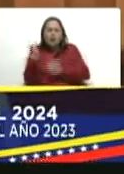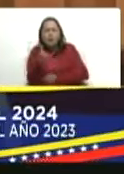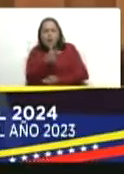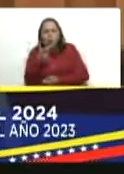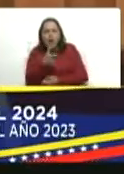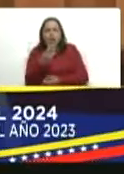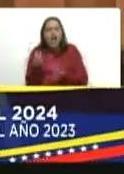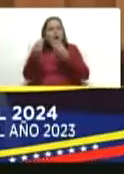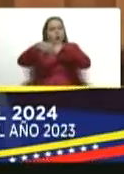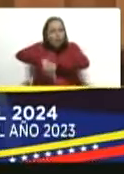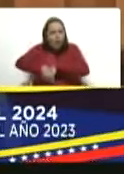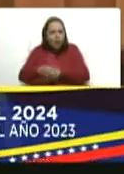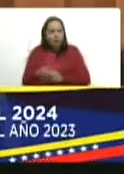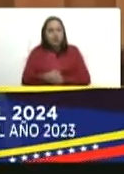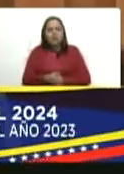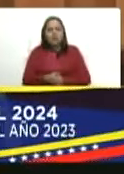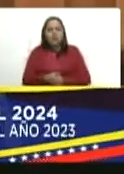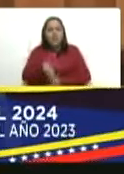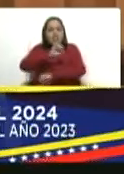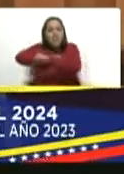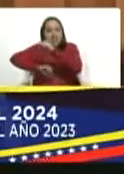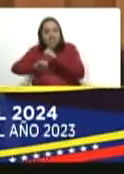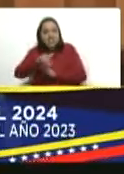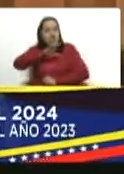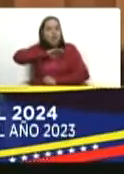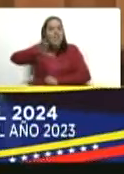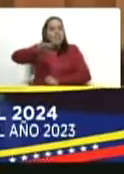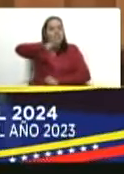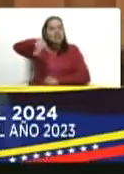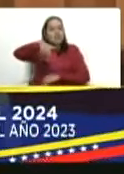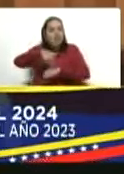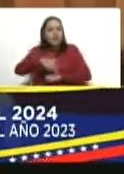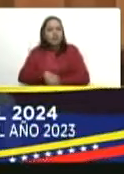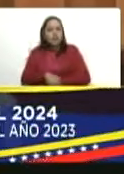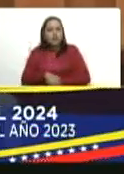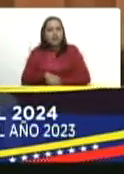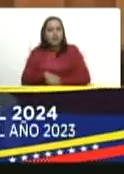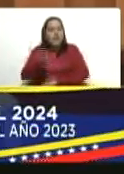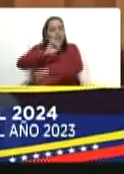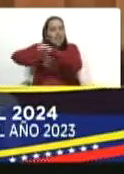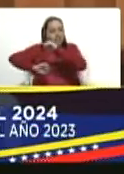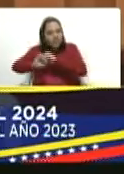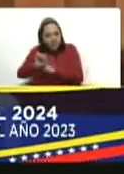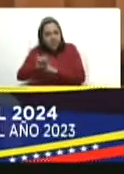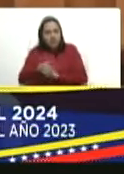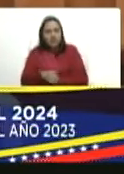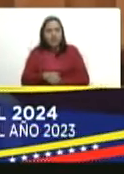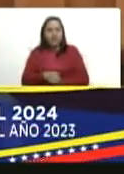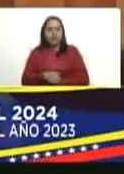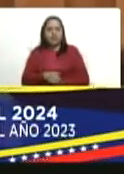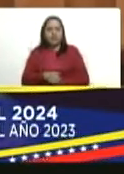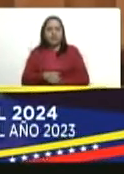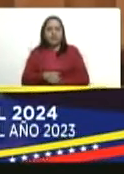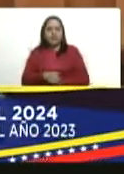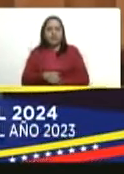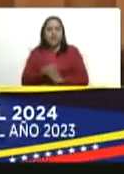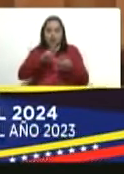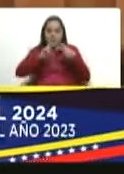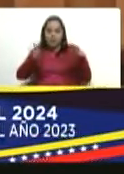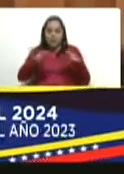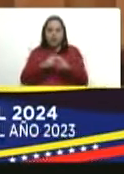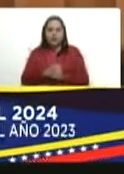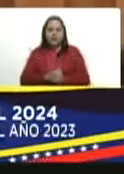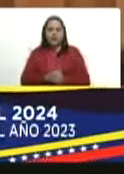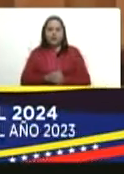del entendimiento, de la defensa de la soberanía nacional y de la defensa de la paz.